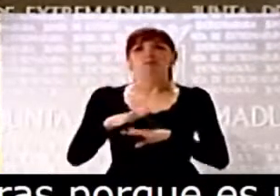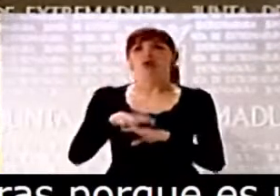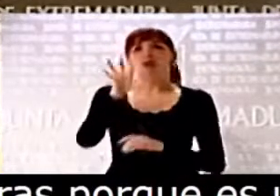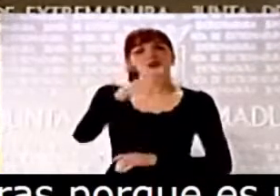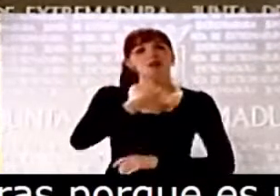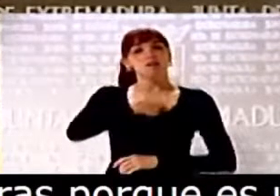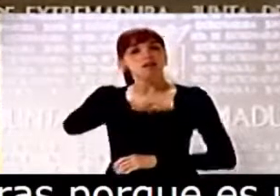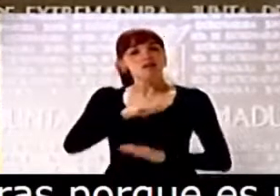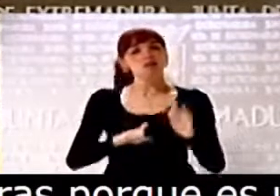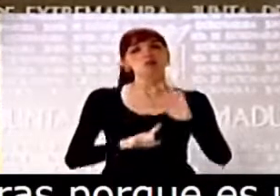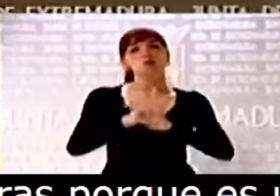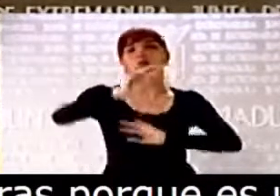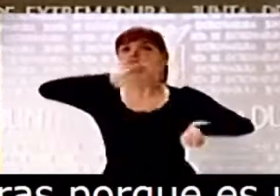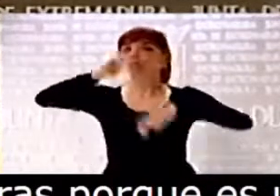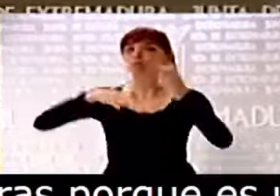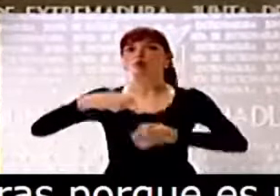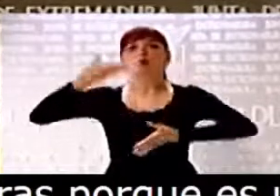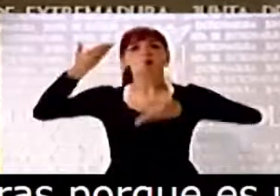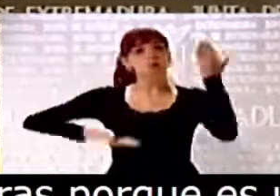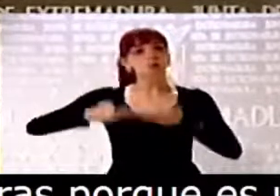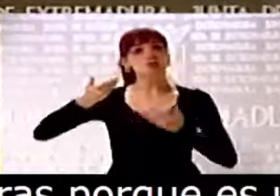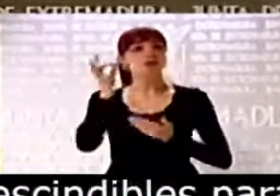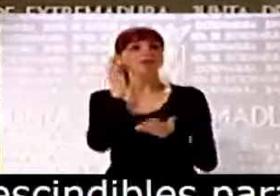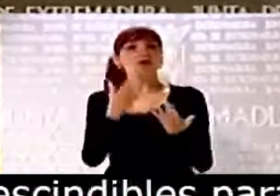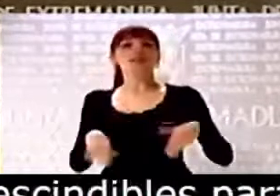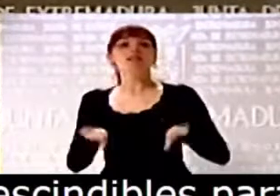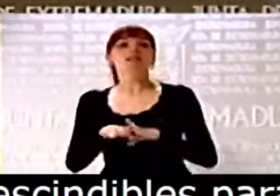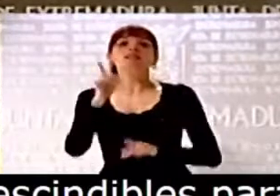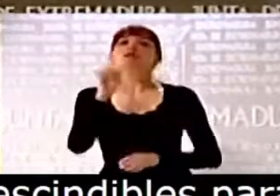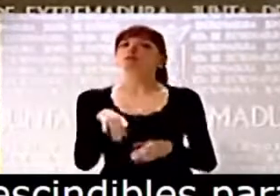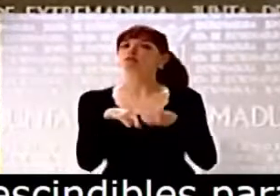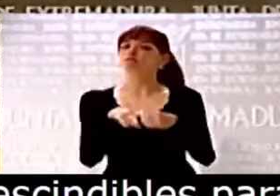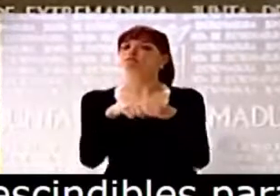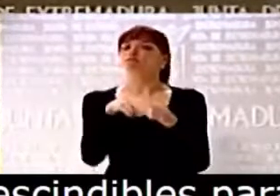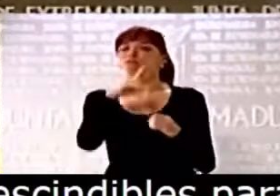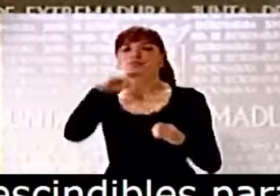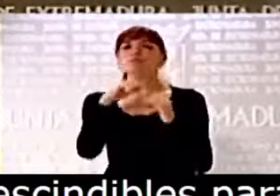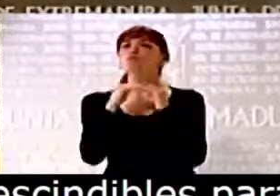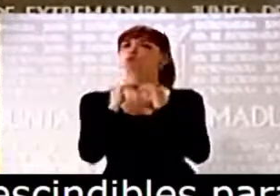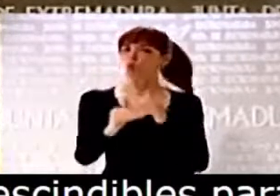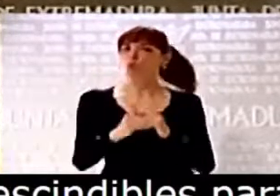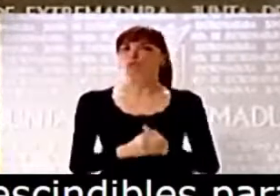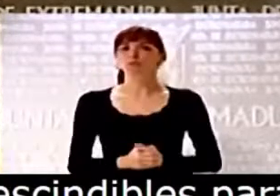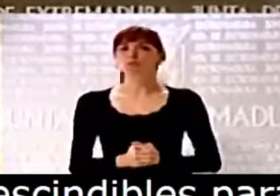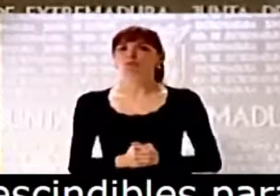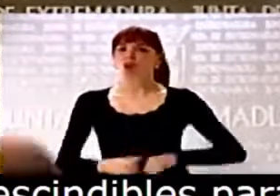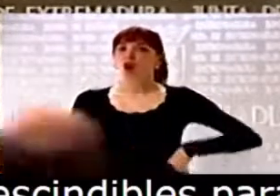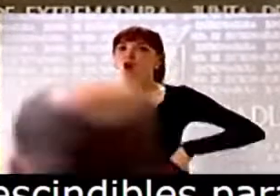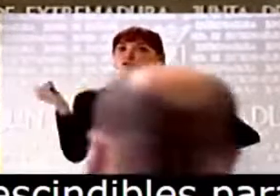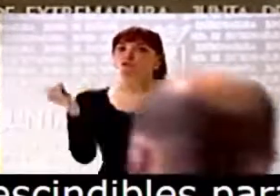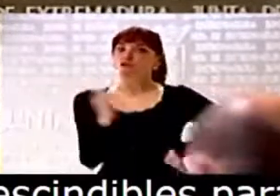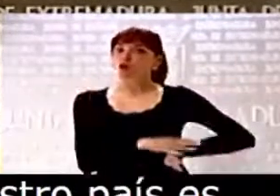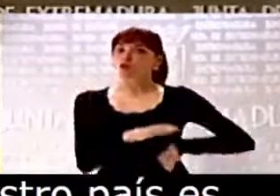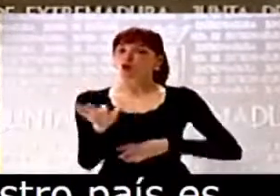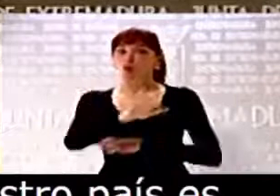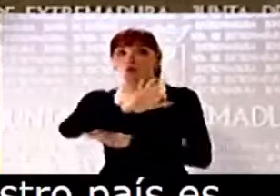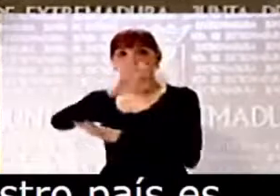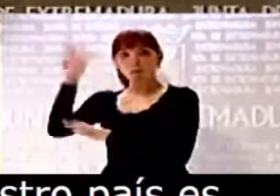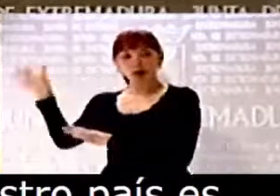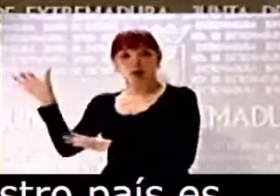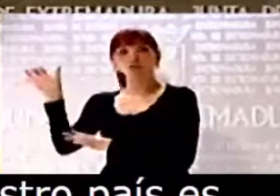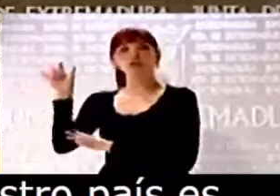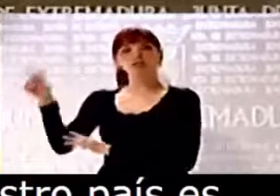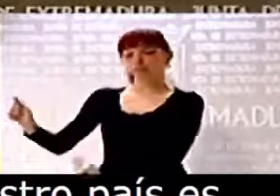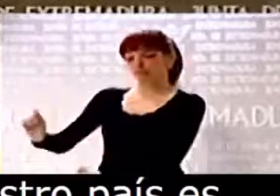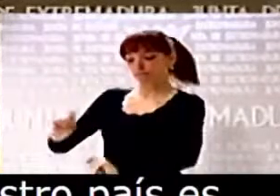país es justa, es feminista y es también sólida. Los fondos europeos nos dan la oportunidad de construir un